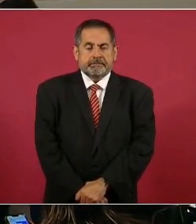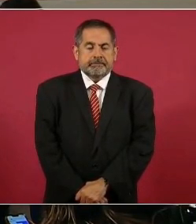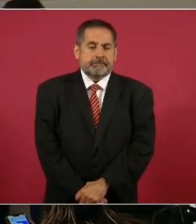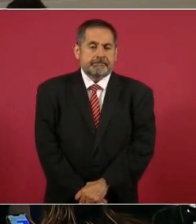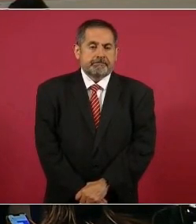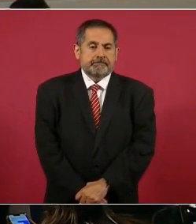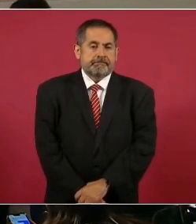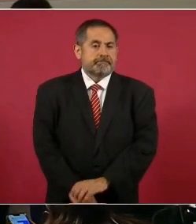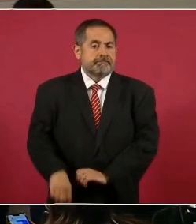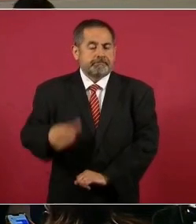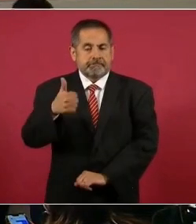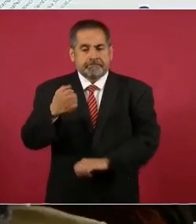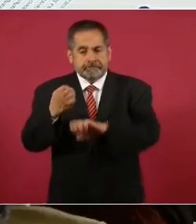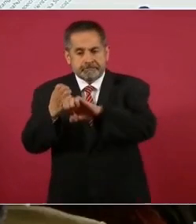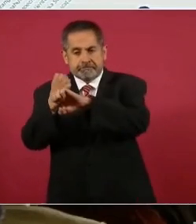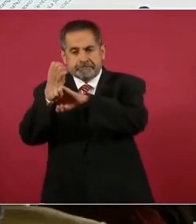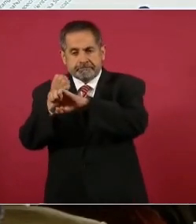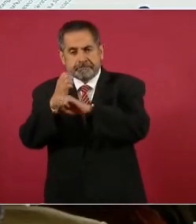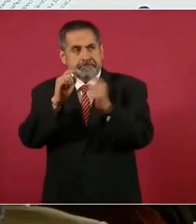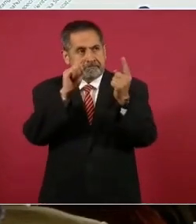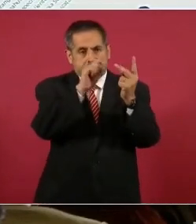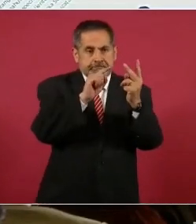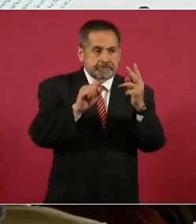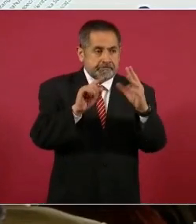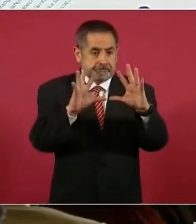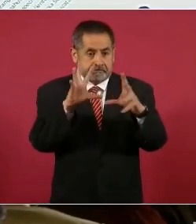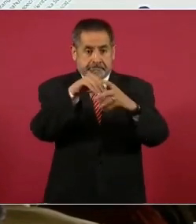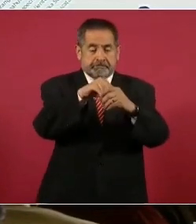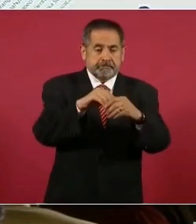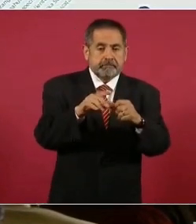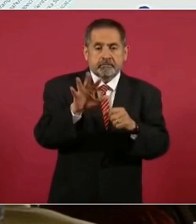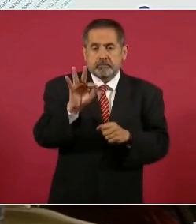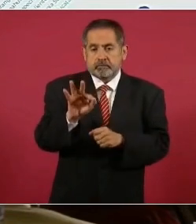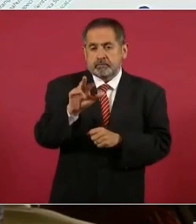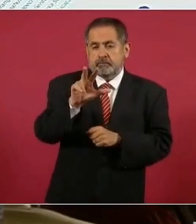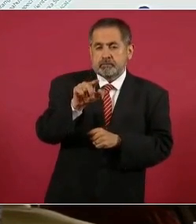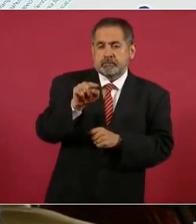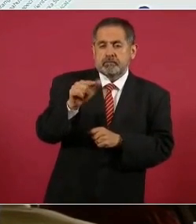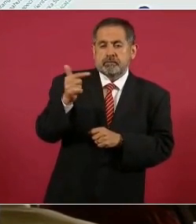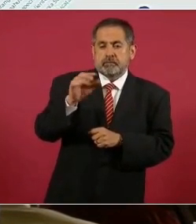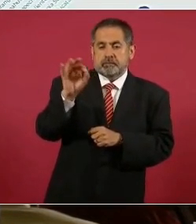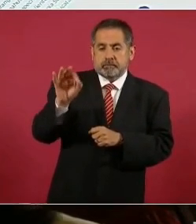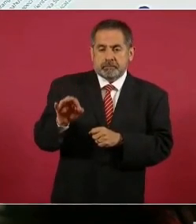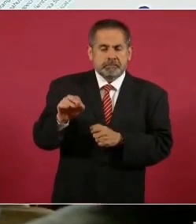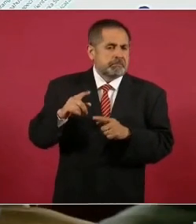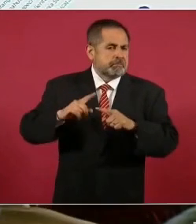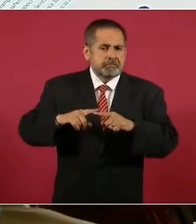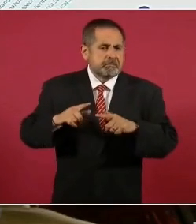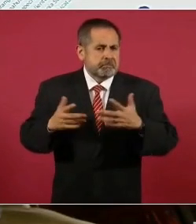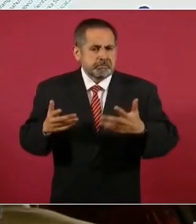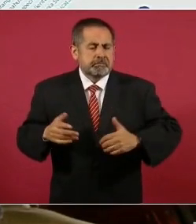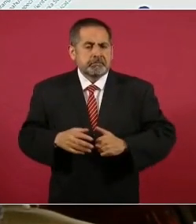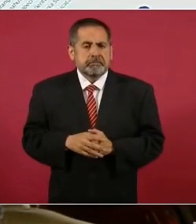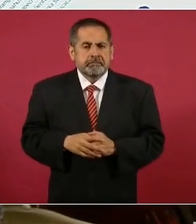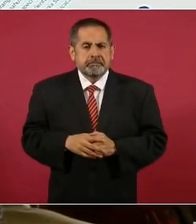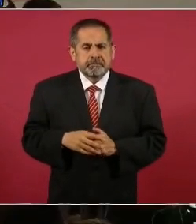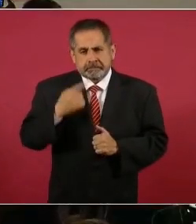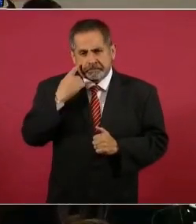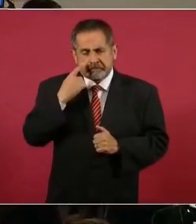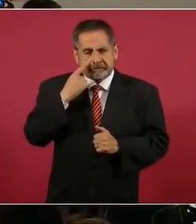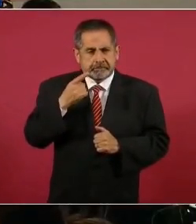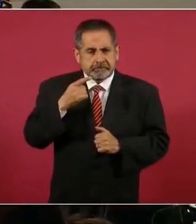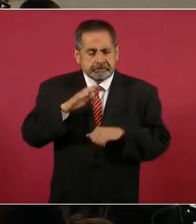seis entidades concentran el 48.7 por ciento siendo que